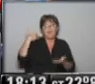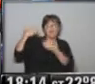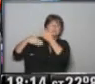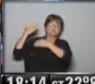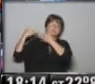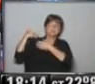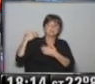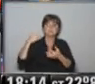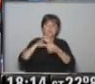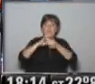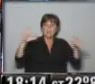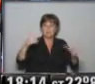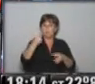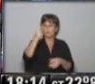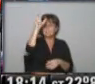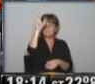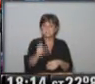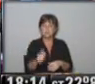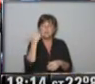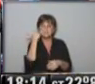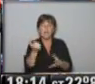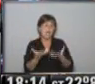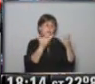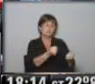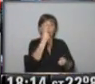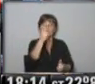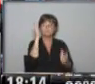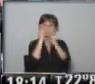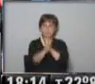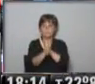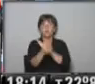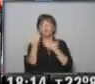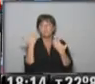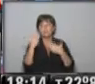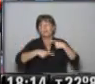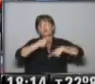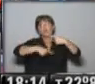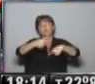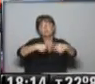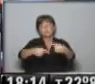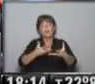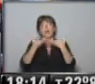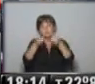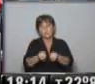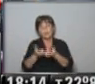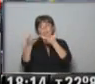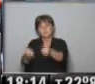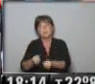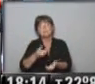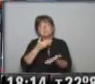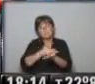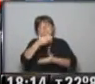anterior? Que el hecho de dejar libre a una persona que ya ayudó a un prófugo puede seguir continuando ayudándolo.